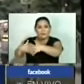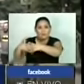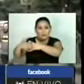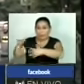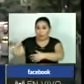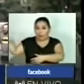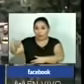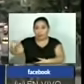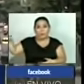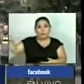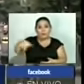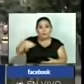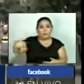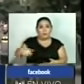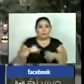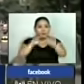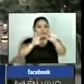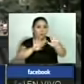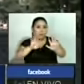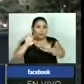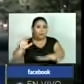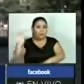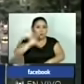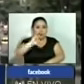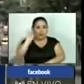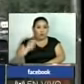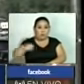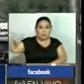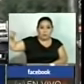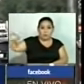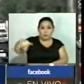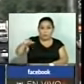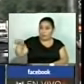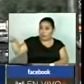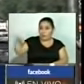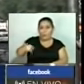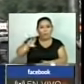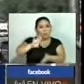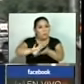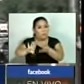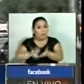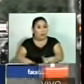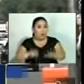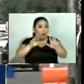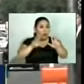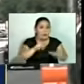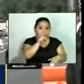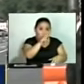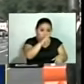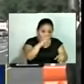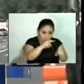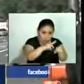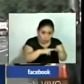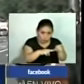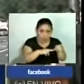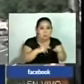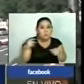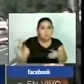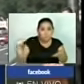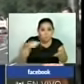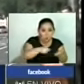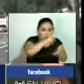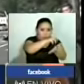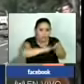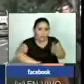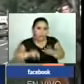donde proviene el 95% de las remesas. Los compatriotas pagan hasta $8 por cada $200 que envían,